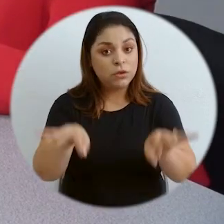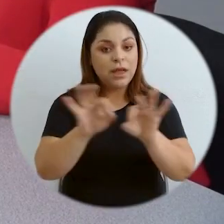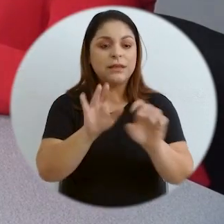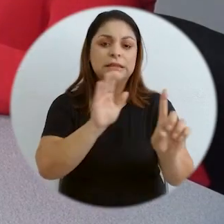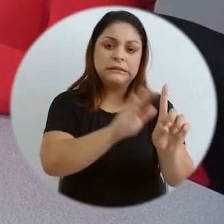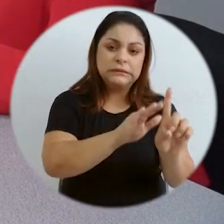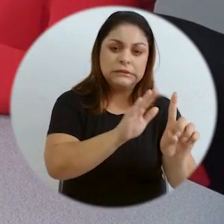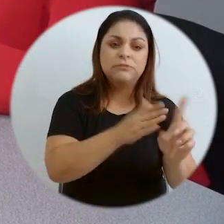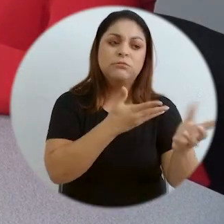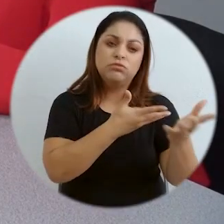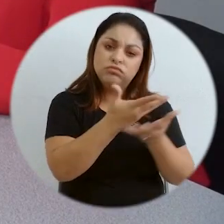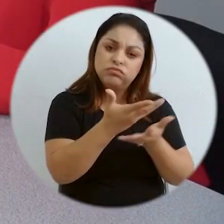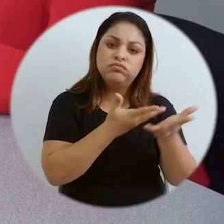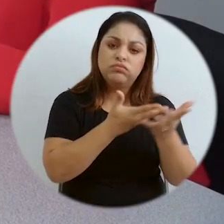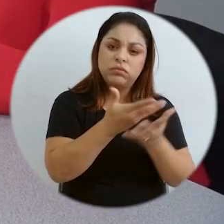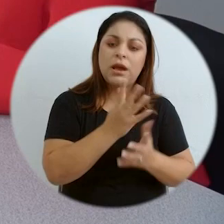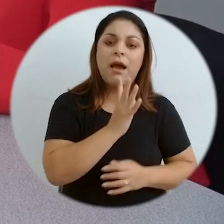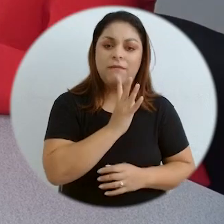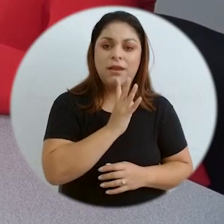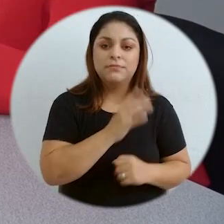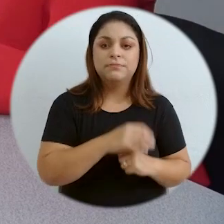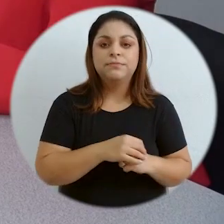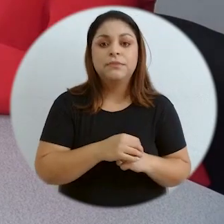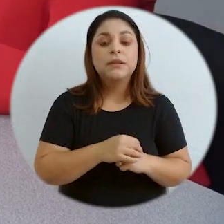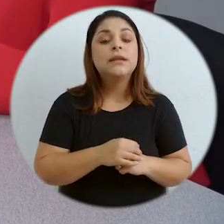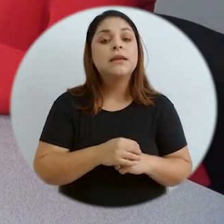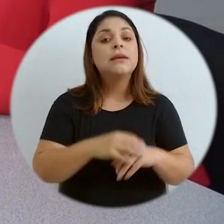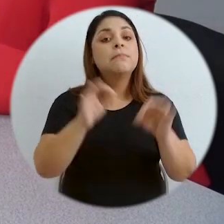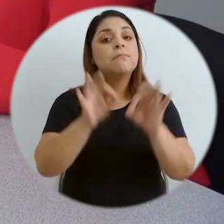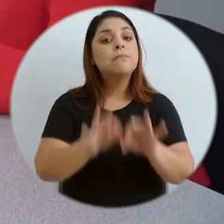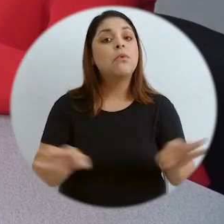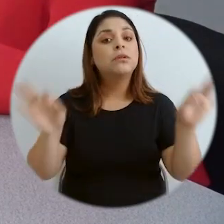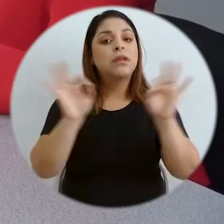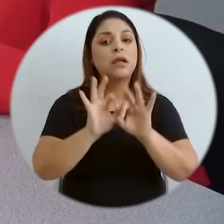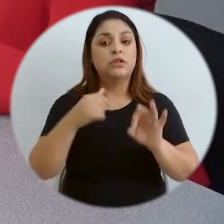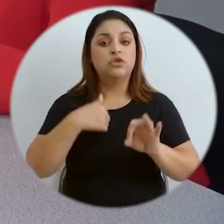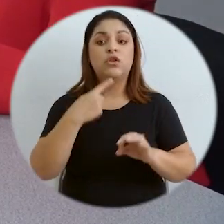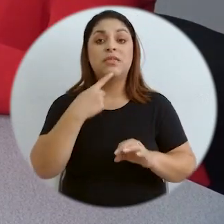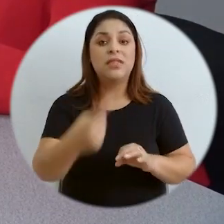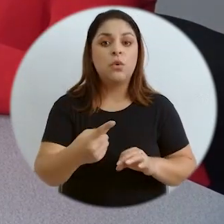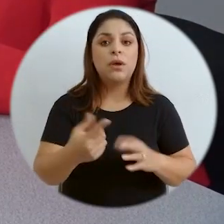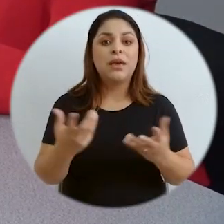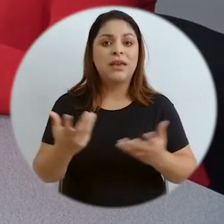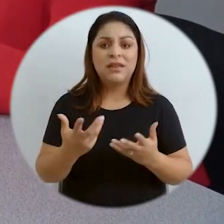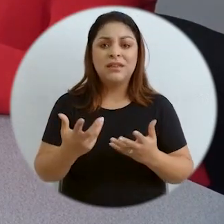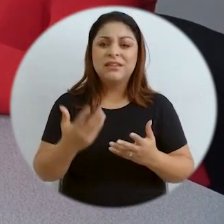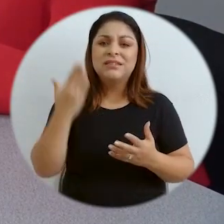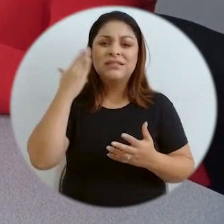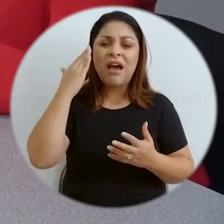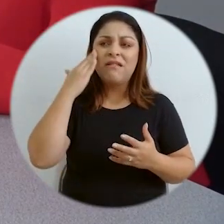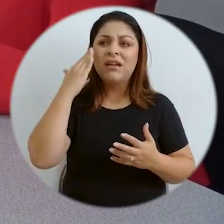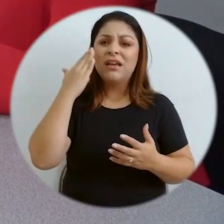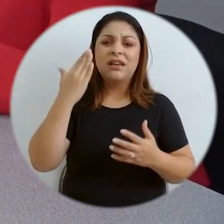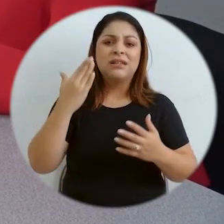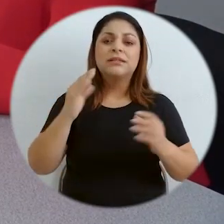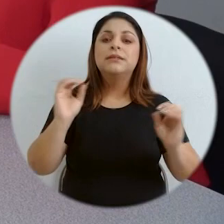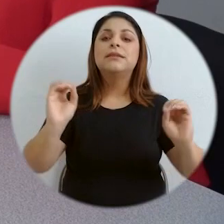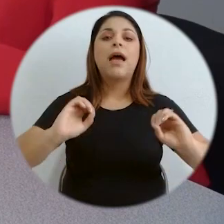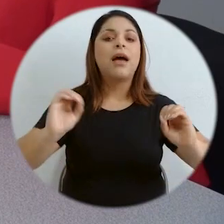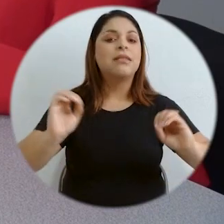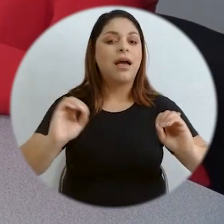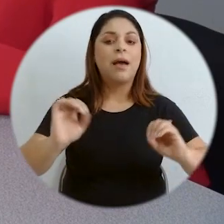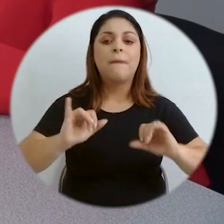ayuda. Yo les digo a los estudiantes, hay una condición de impermanencia. ¿Esto qué quiere decir? Nada permanece para